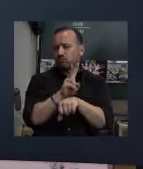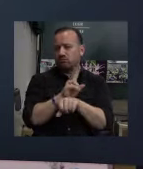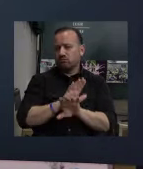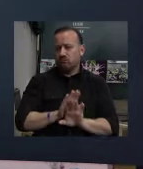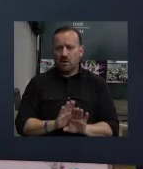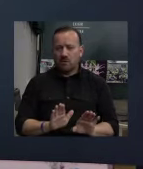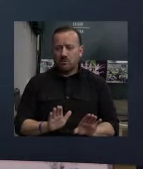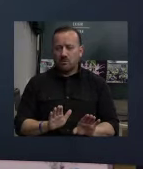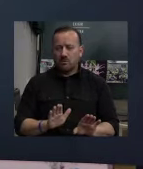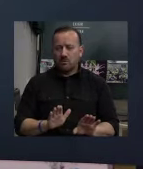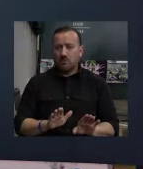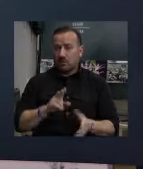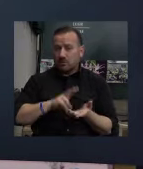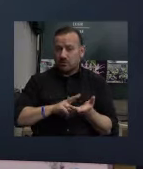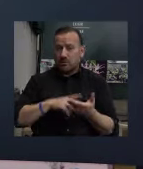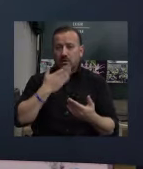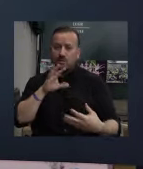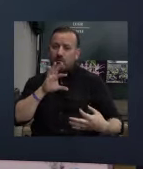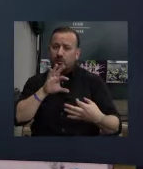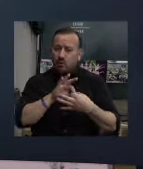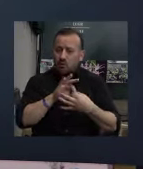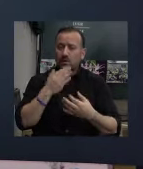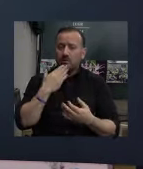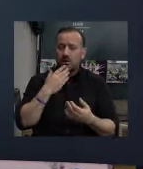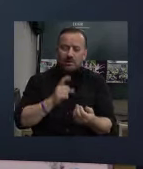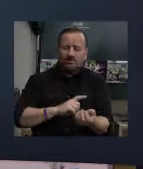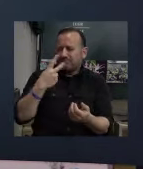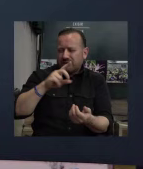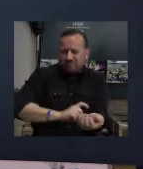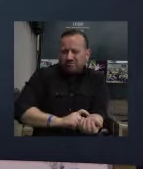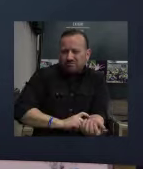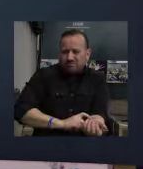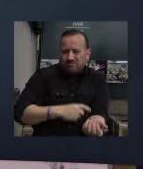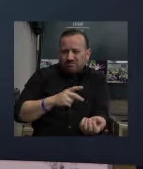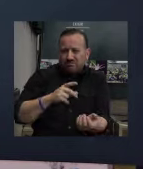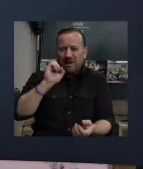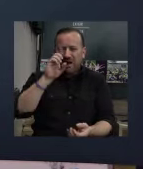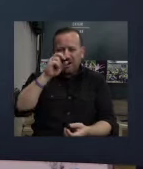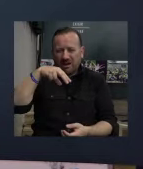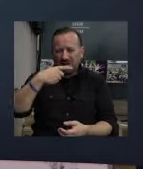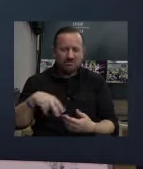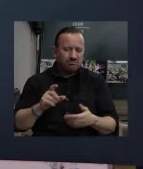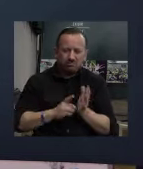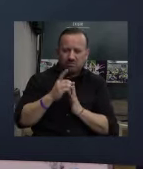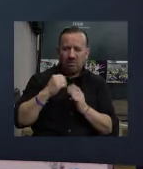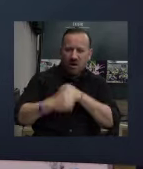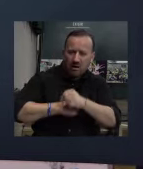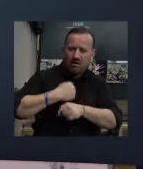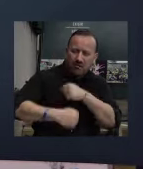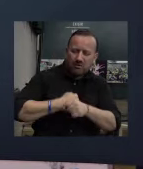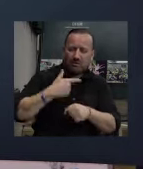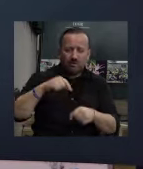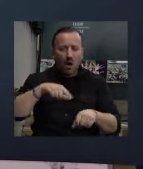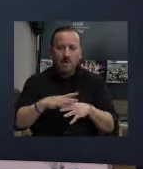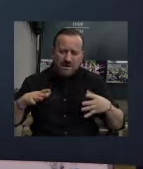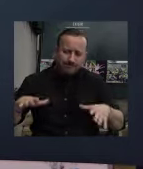docencia Por cierto la vinculación como parte de nuestro ADN algo que hemos venido desarrollando durante durante años pero ya ahora con carácter